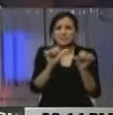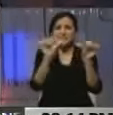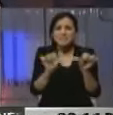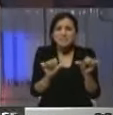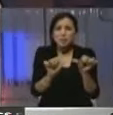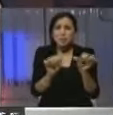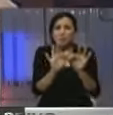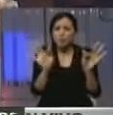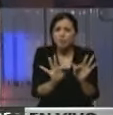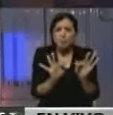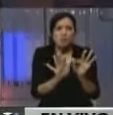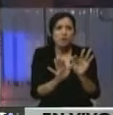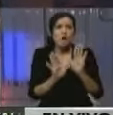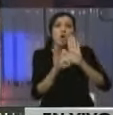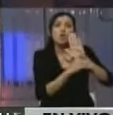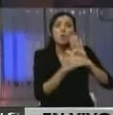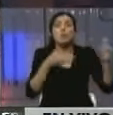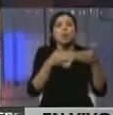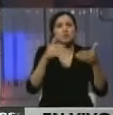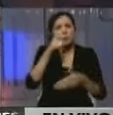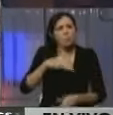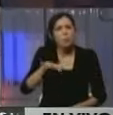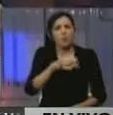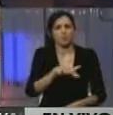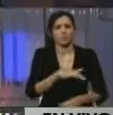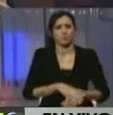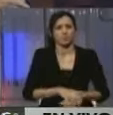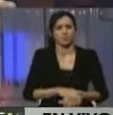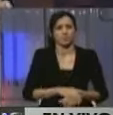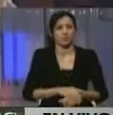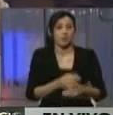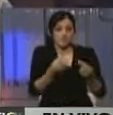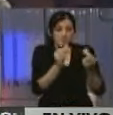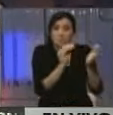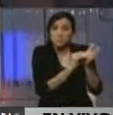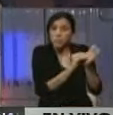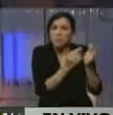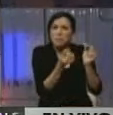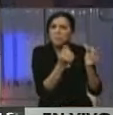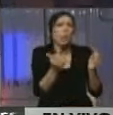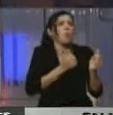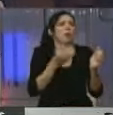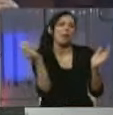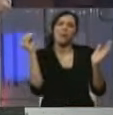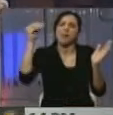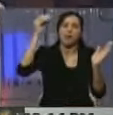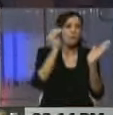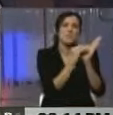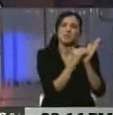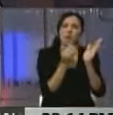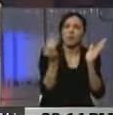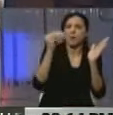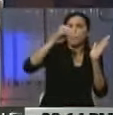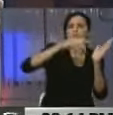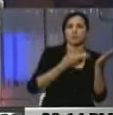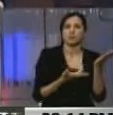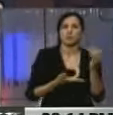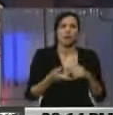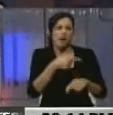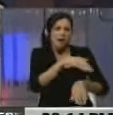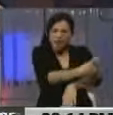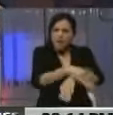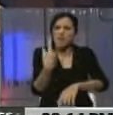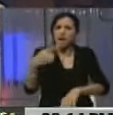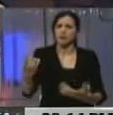saqueo, de robo de nuestro pueblo, colocándole los precios que le dan la gana al capitalismo criminal que está por ahí en las calles. Esta es